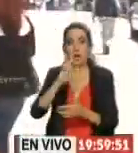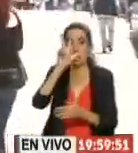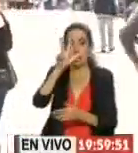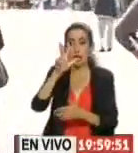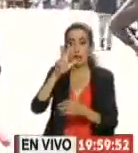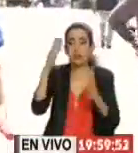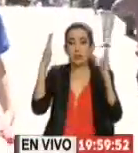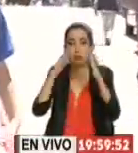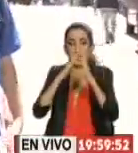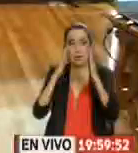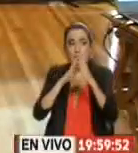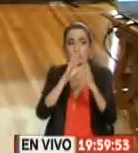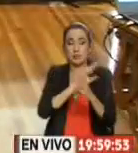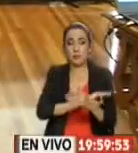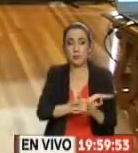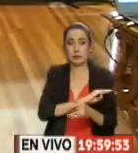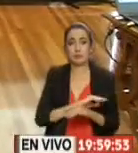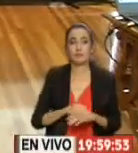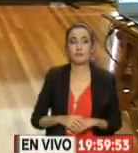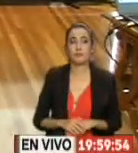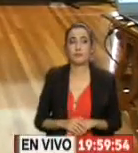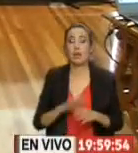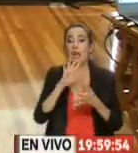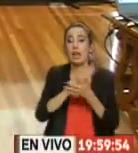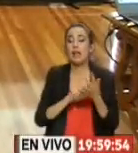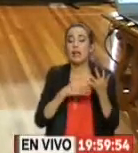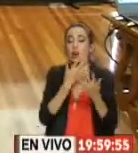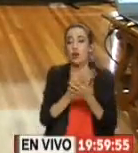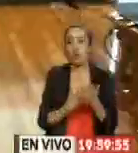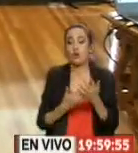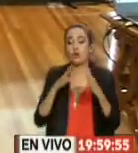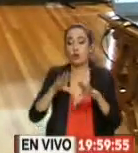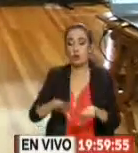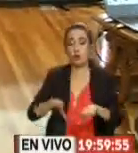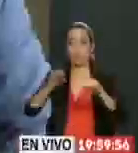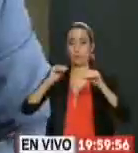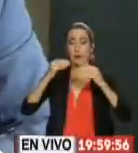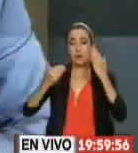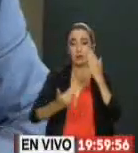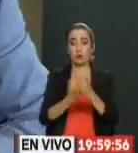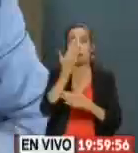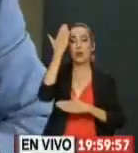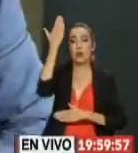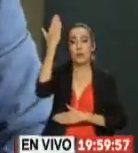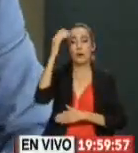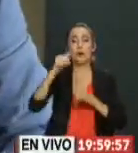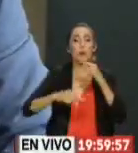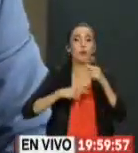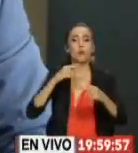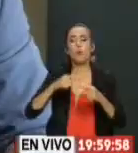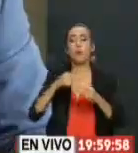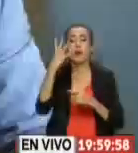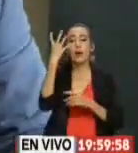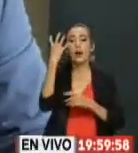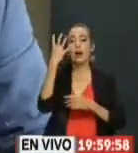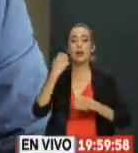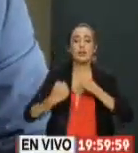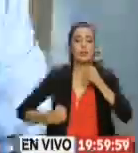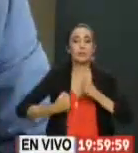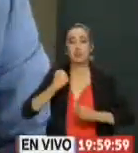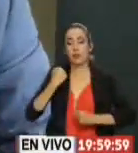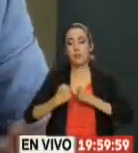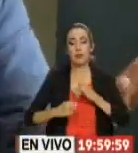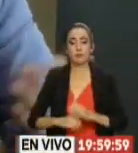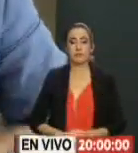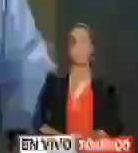y nuestro Circo de Luz. De acuerdo al cronograma electoral, la posesión del alcalde de Quito se llevaría a cabo el 14 de mayo próximo.